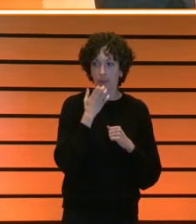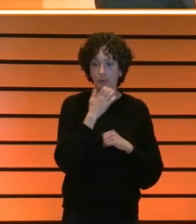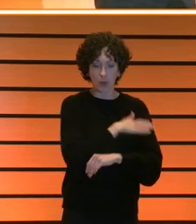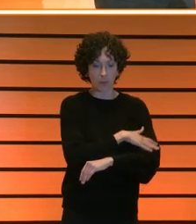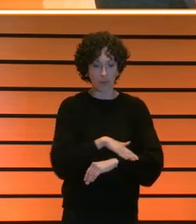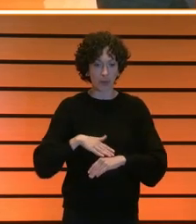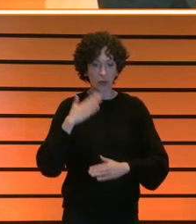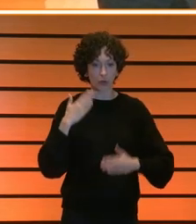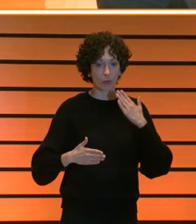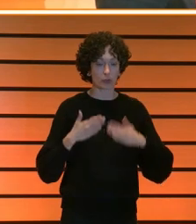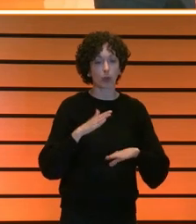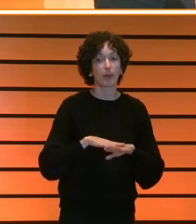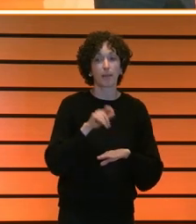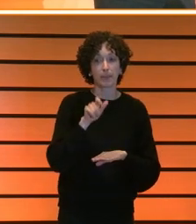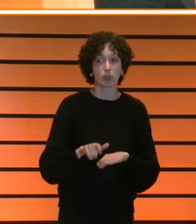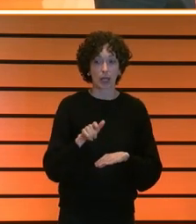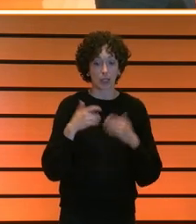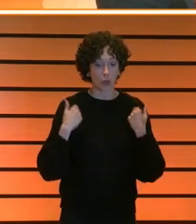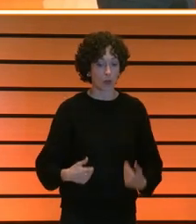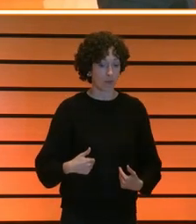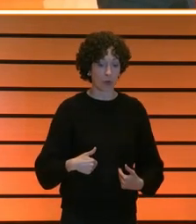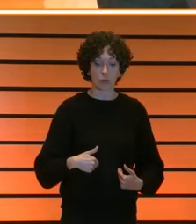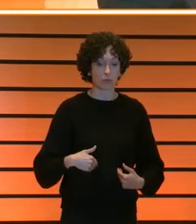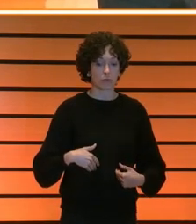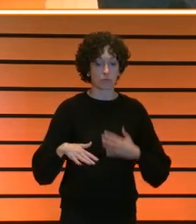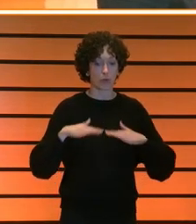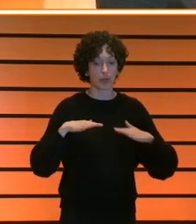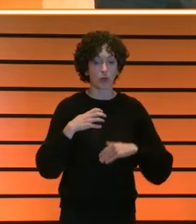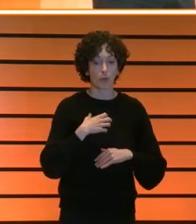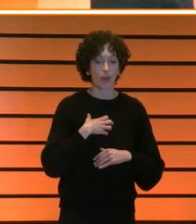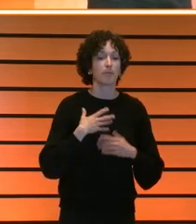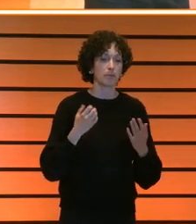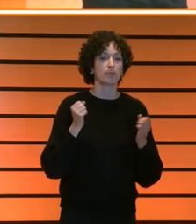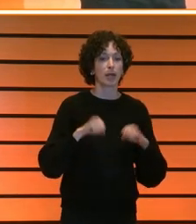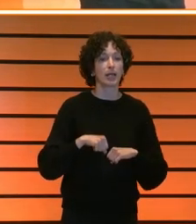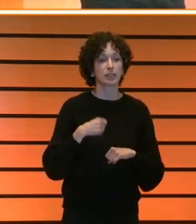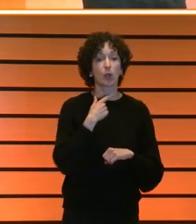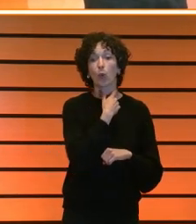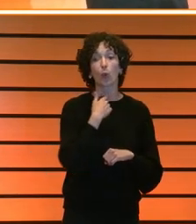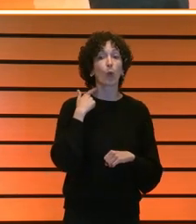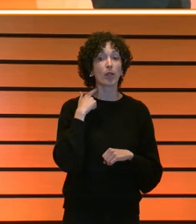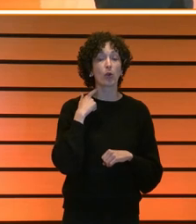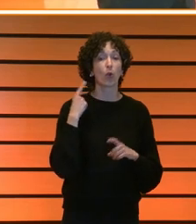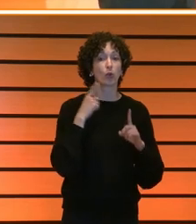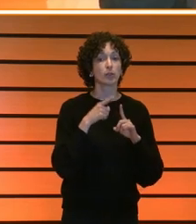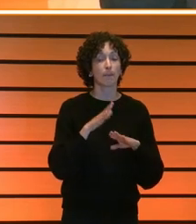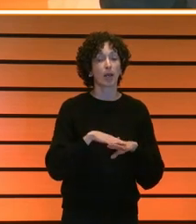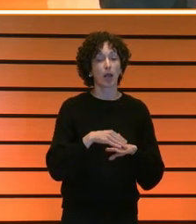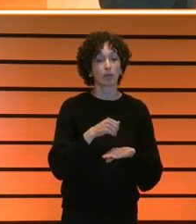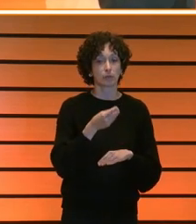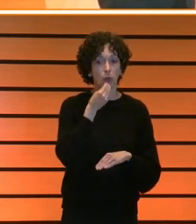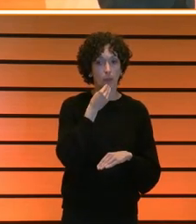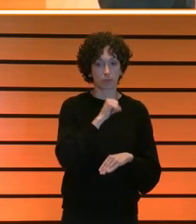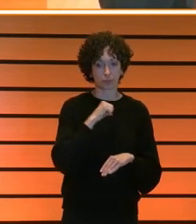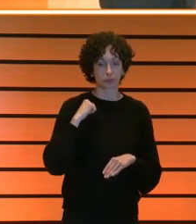robótico para alguien que no puede mover ninguna parte del cuerpo para que con el cuello se dé de comer a sí mismo en fin podemos